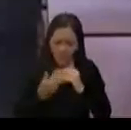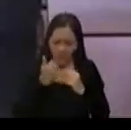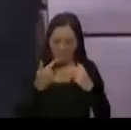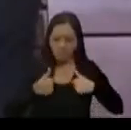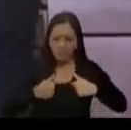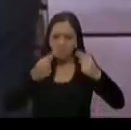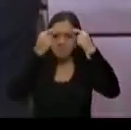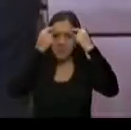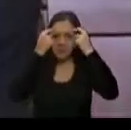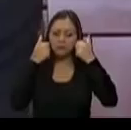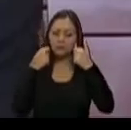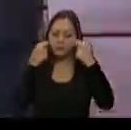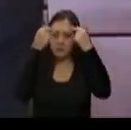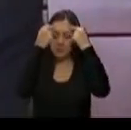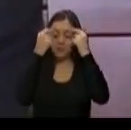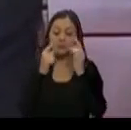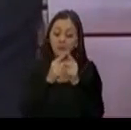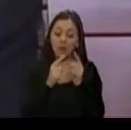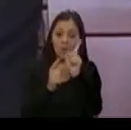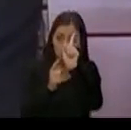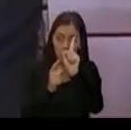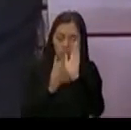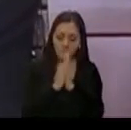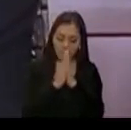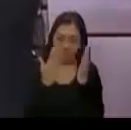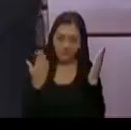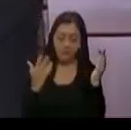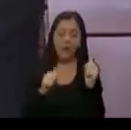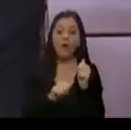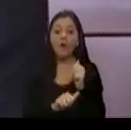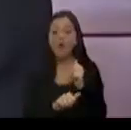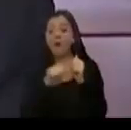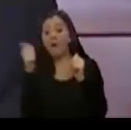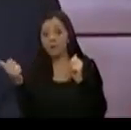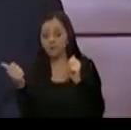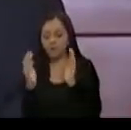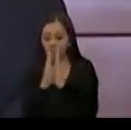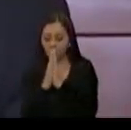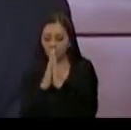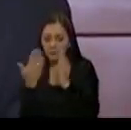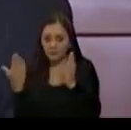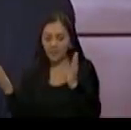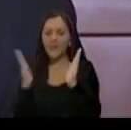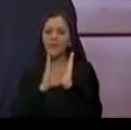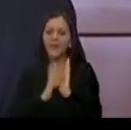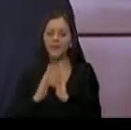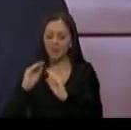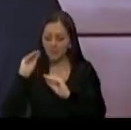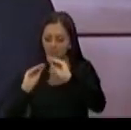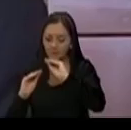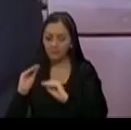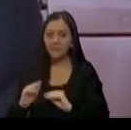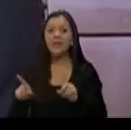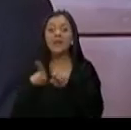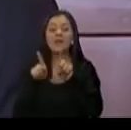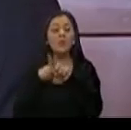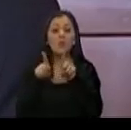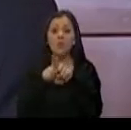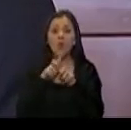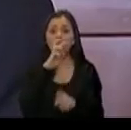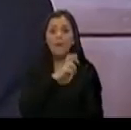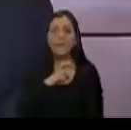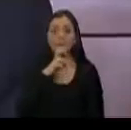para estudio ya mucho más largo, en donde pues se irá preparando. cuando venía Juan Pablo II teníamos